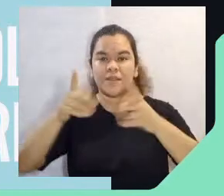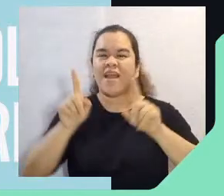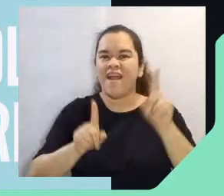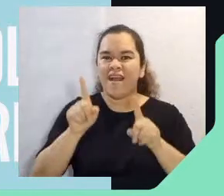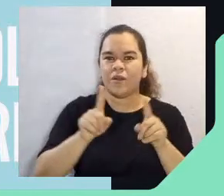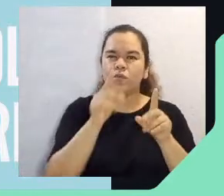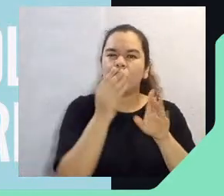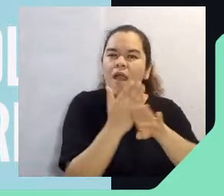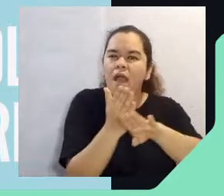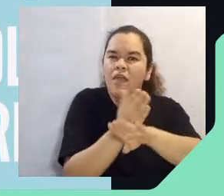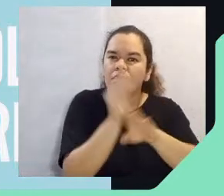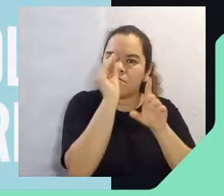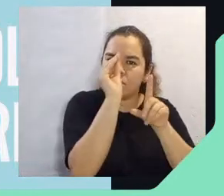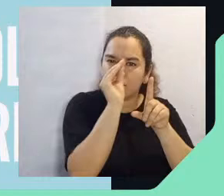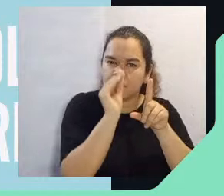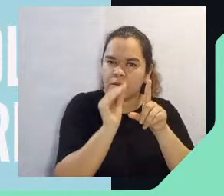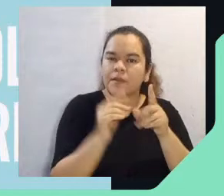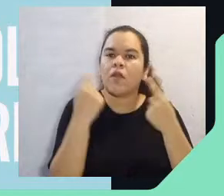software,